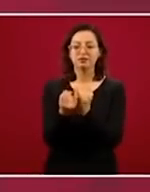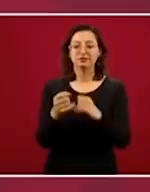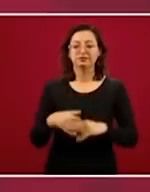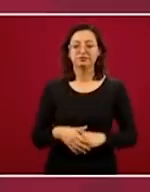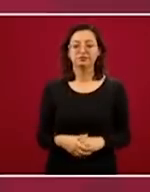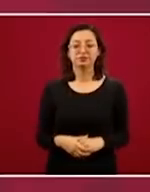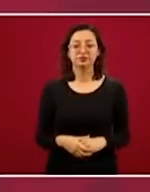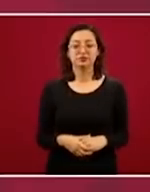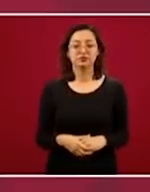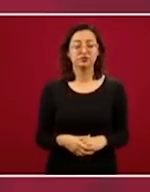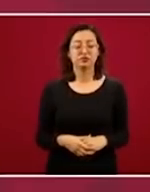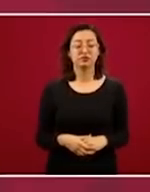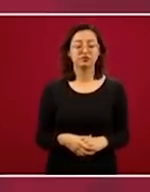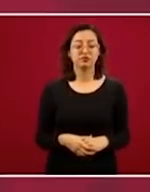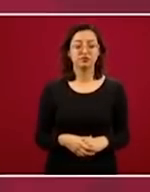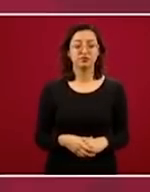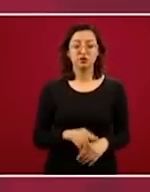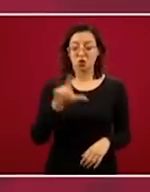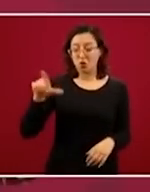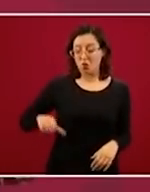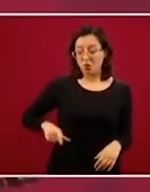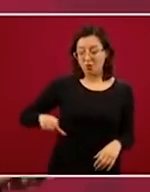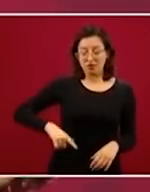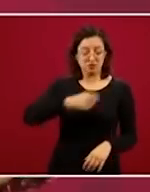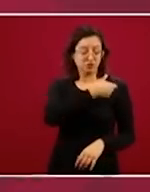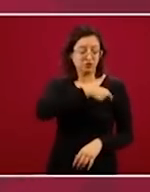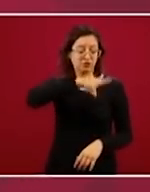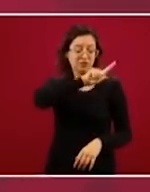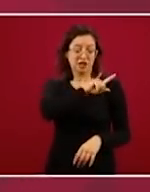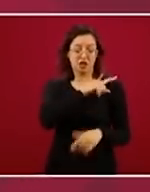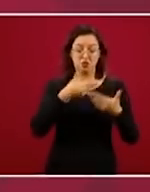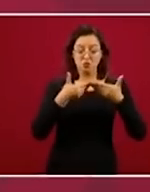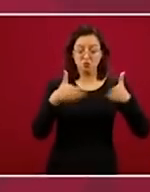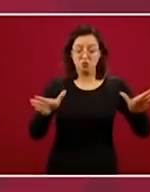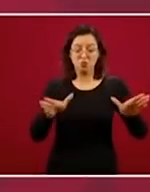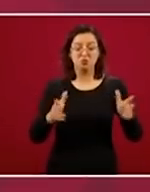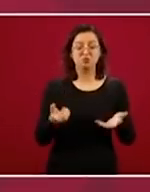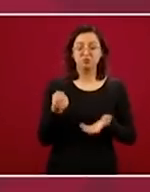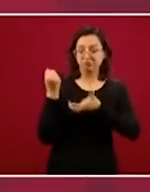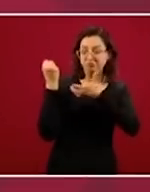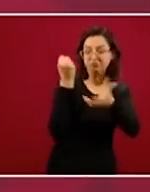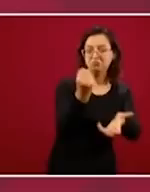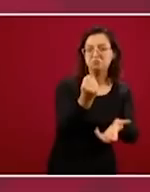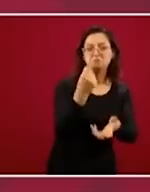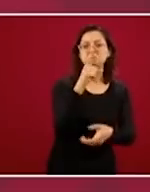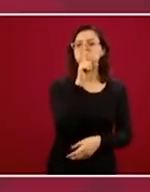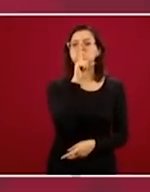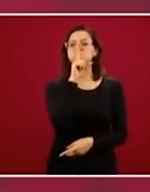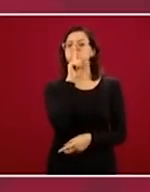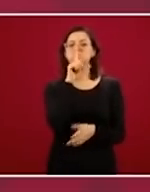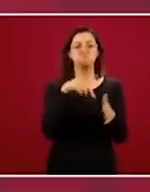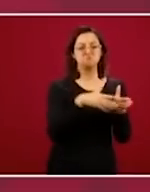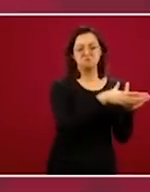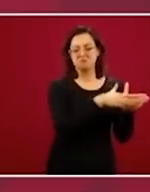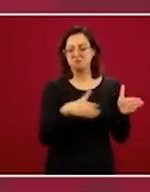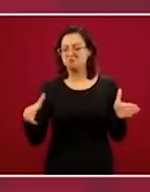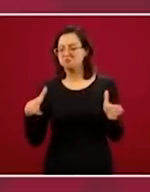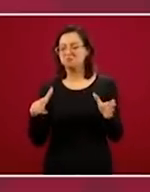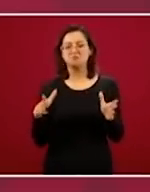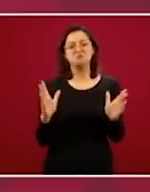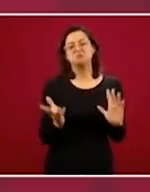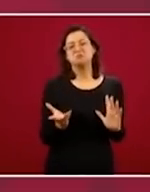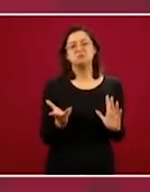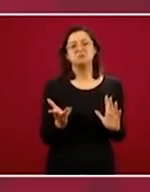no se invirtió en el sector salud en todo el periodo neoliberal crecieron